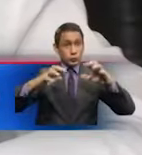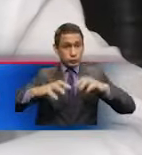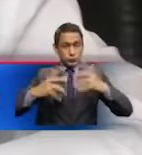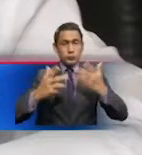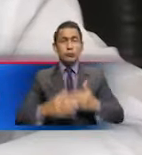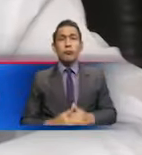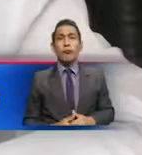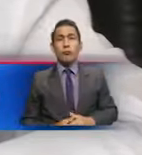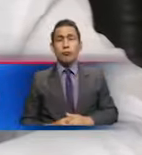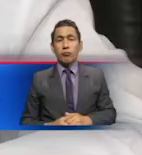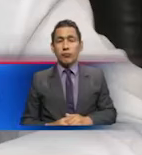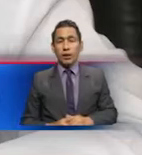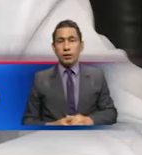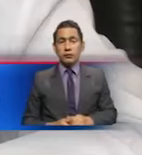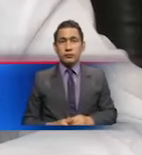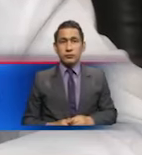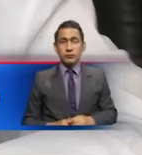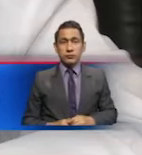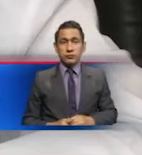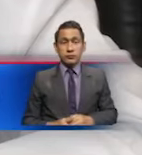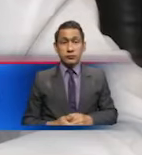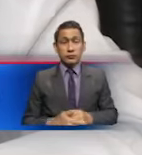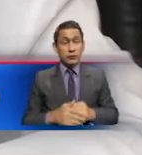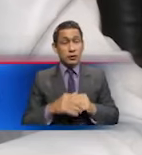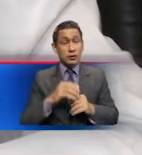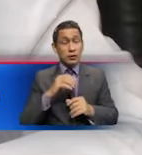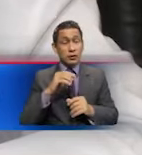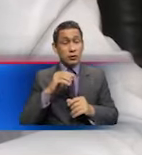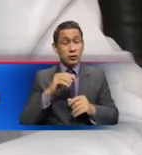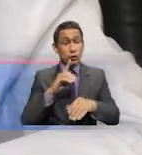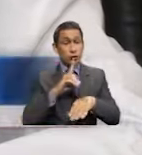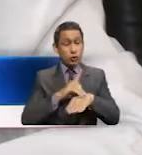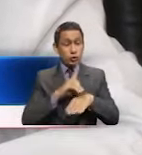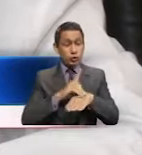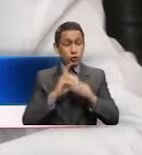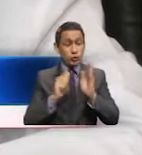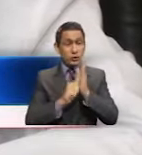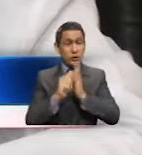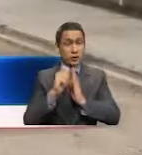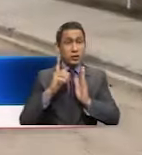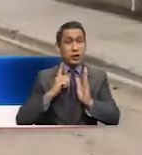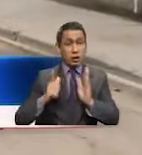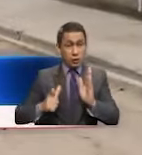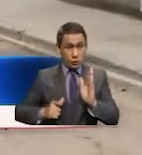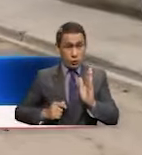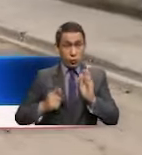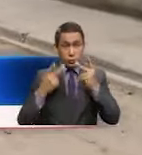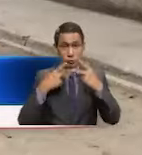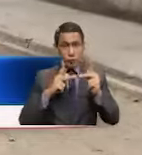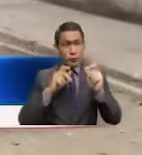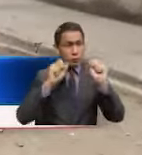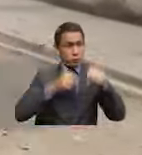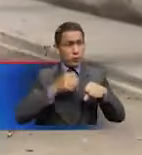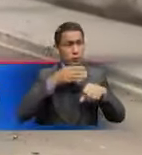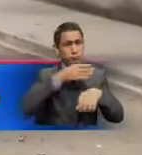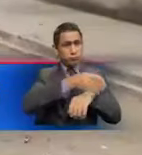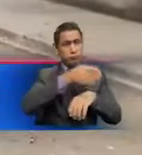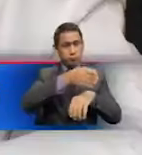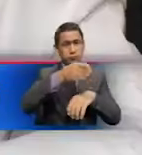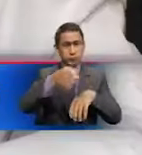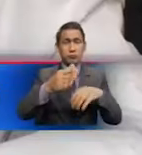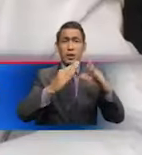incrementado. Permitir que las brigadas del Ministerio de Salud Pública se acerquen a colocar el famoso abate. El abate